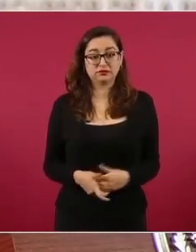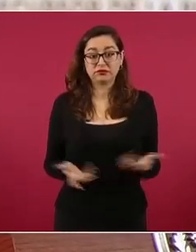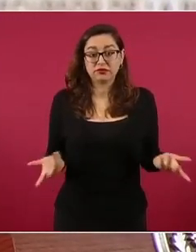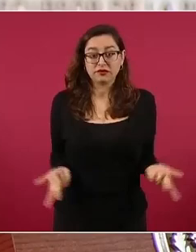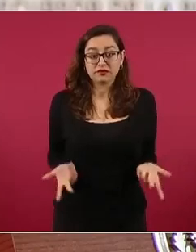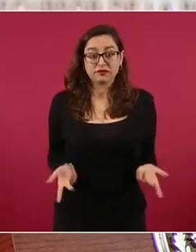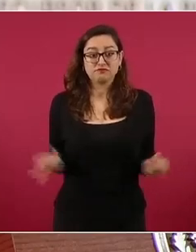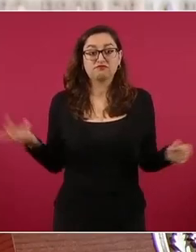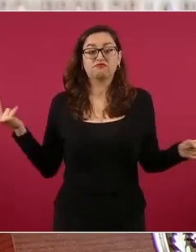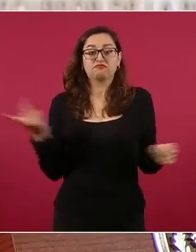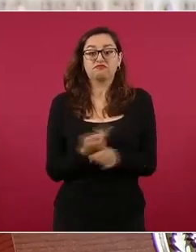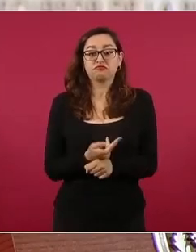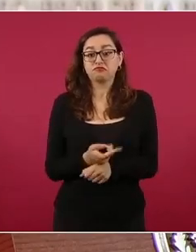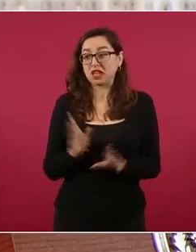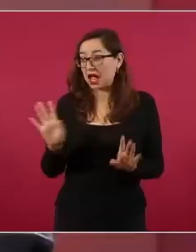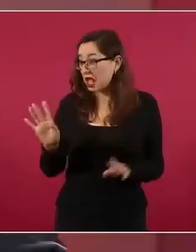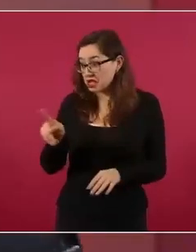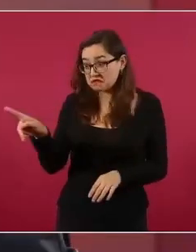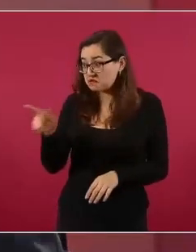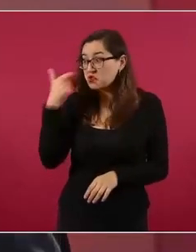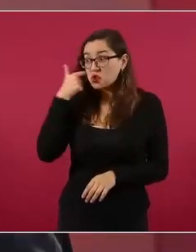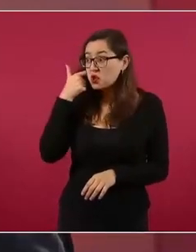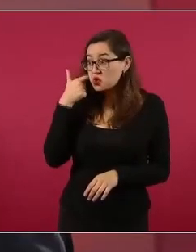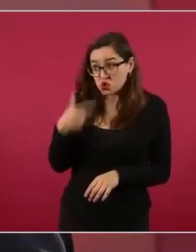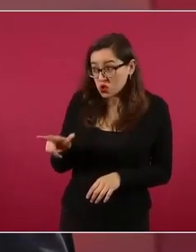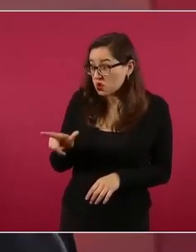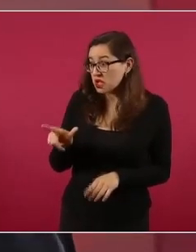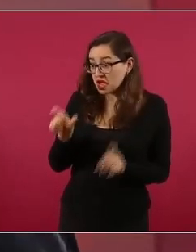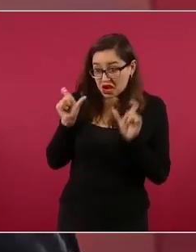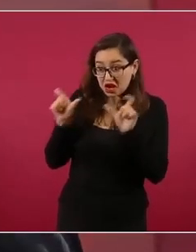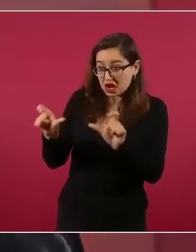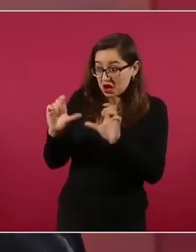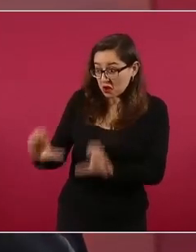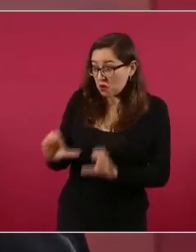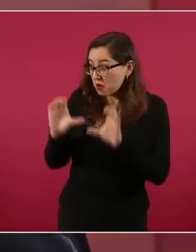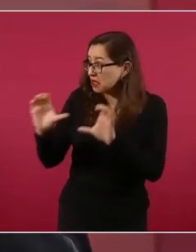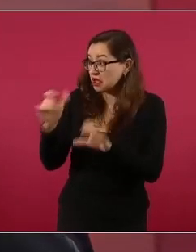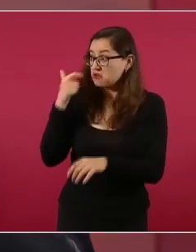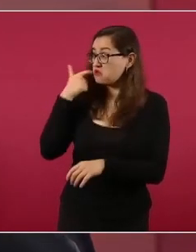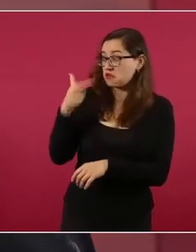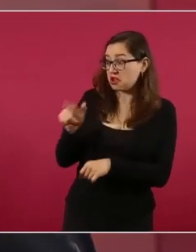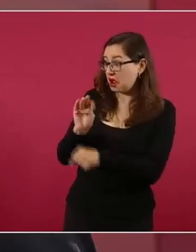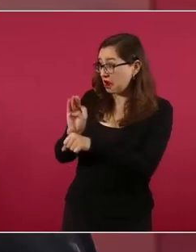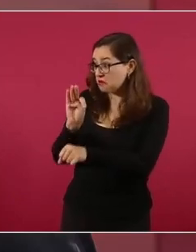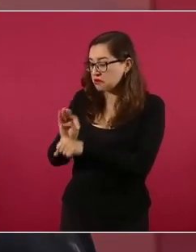vamos a dejar en estado de indefensión al pueblo de Guanajuato.